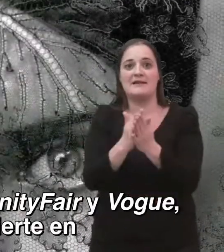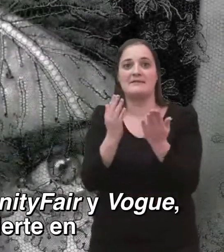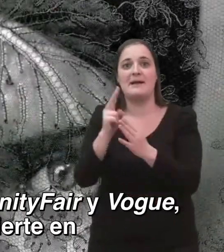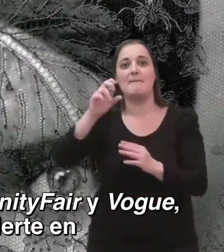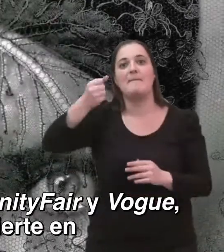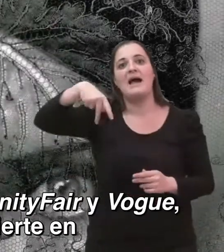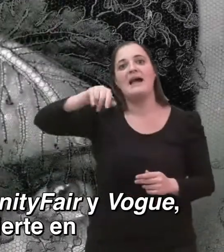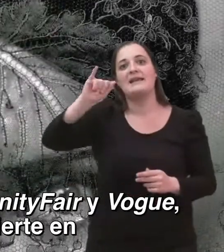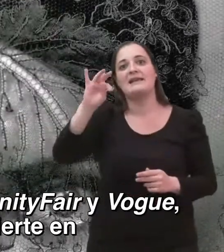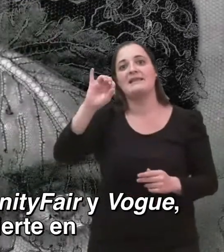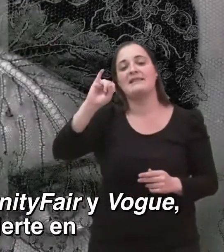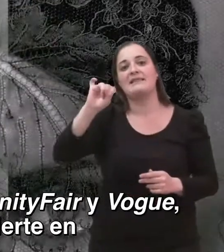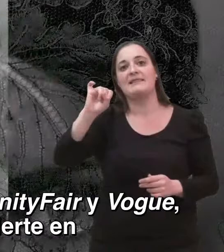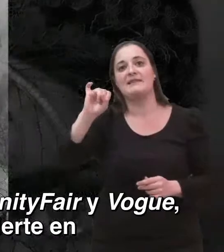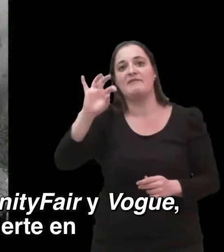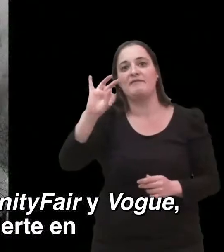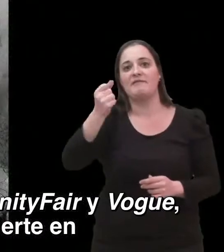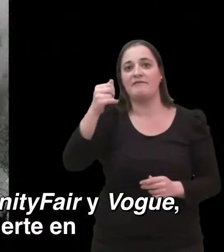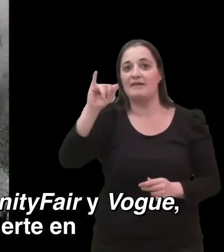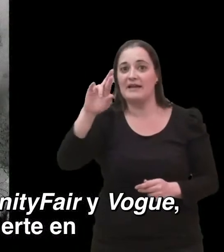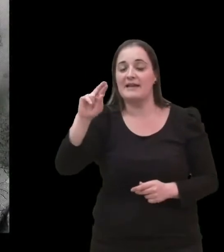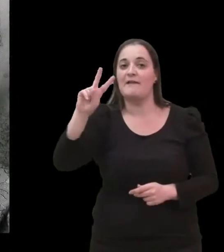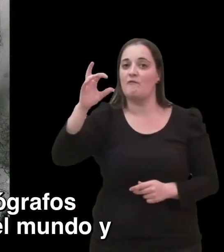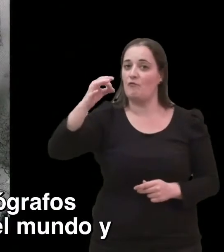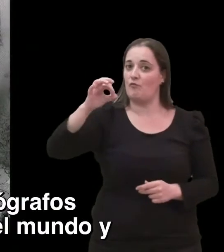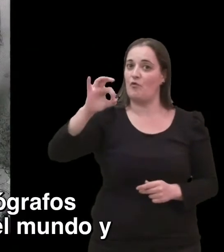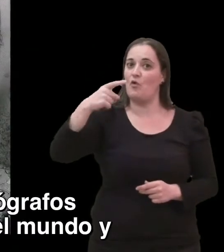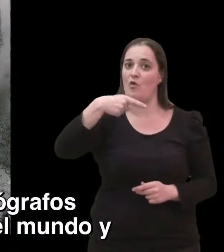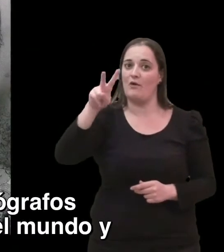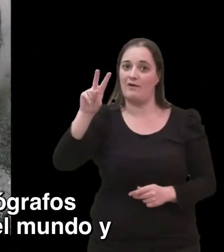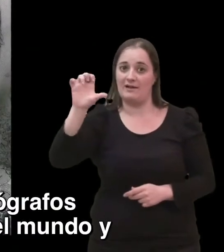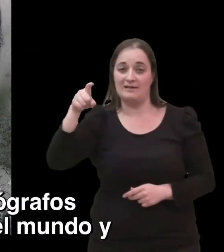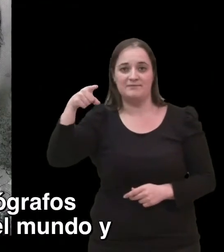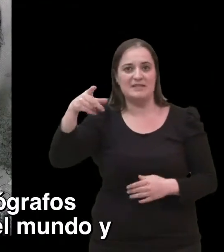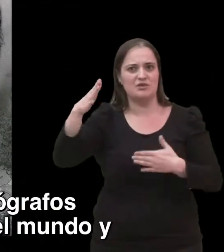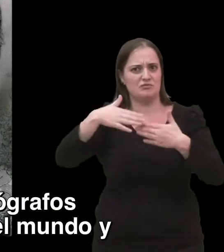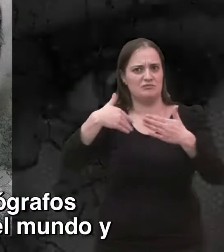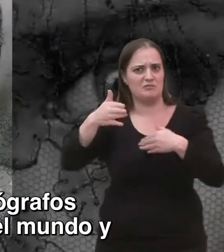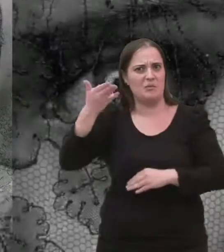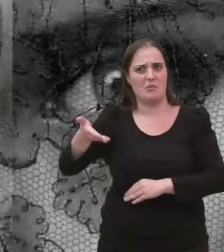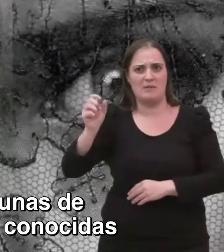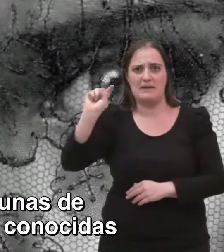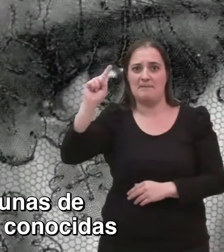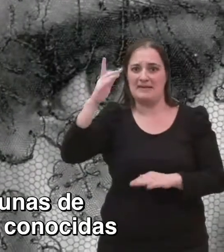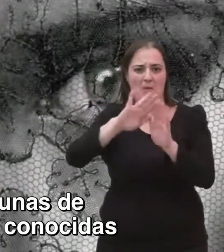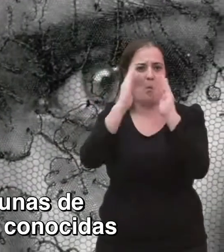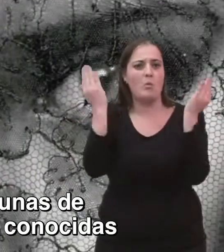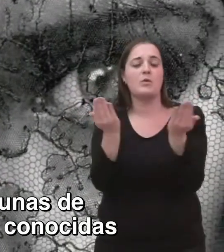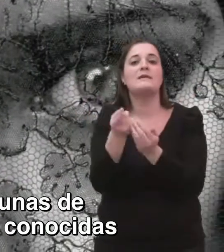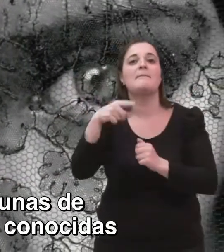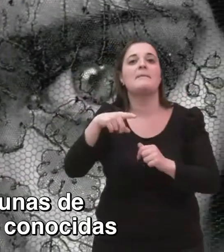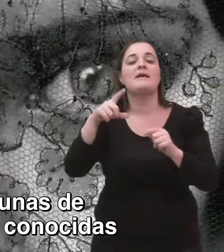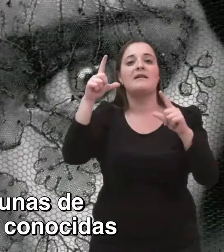moda Vanity Fair y Vogue, lo que le convierte en uno de los fotógrafos mejor pagados del mundo y en autor de algunas